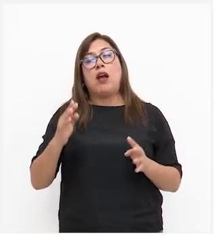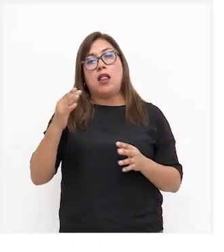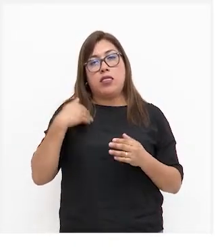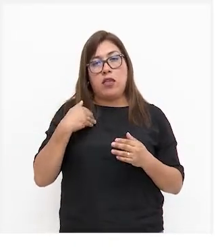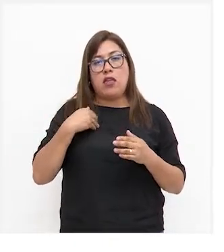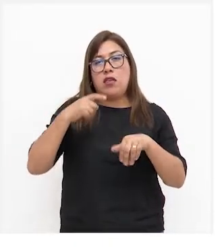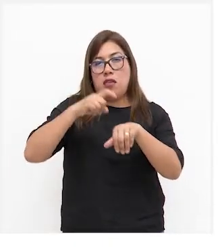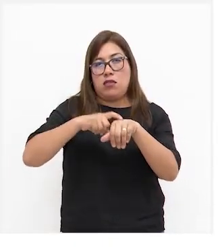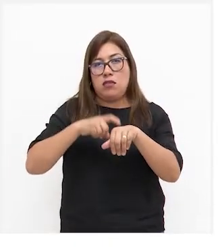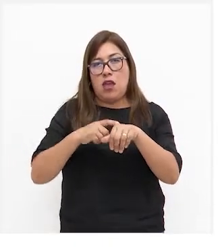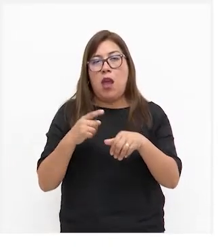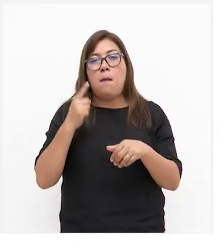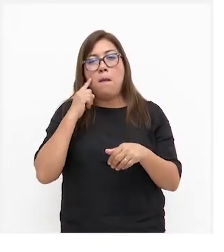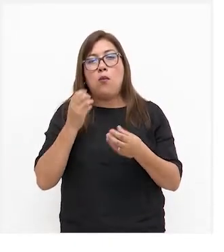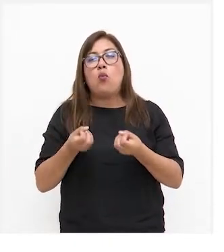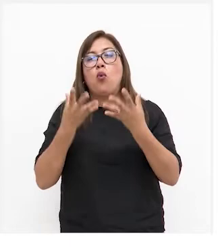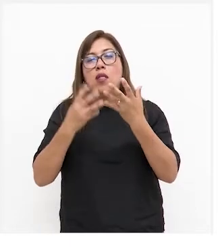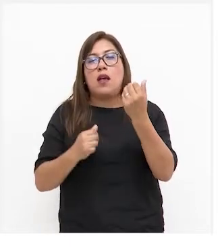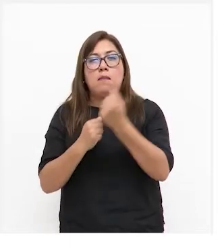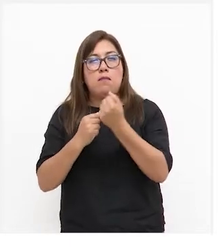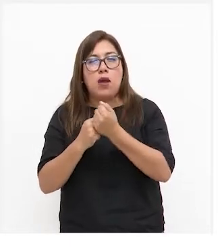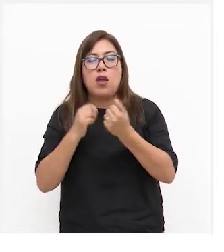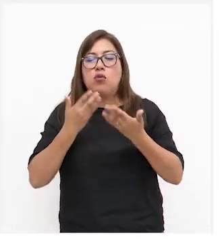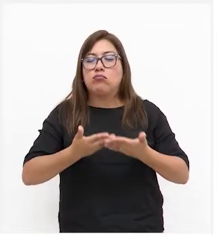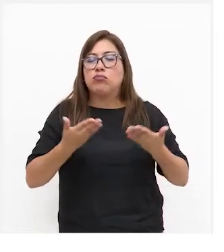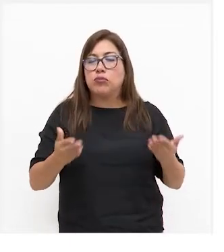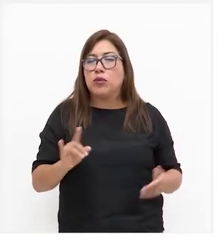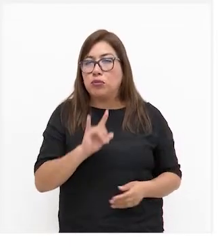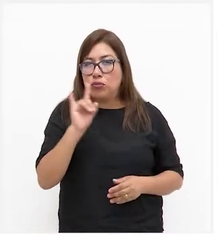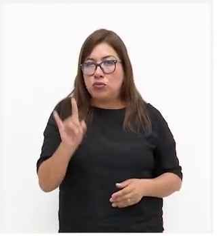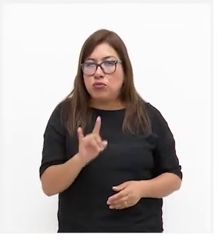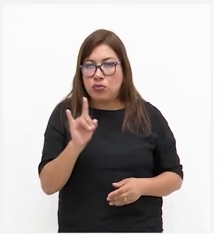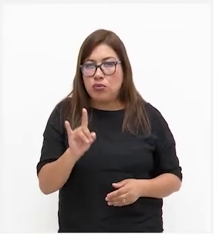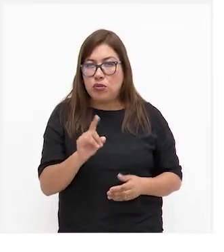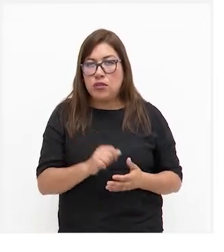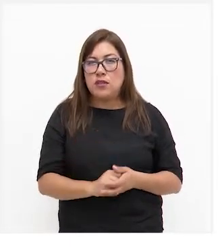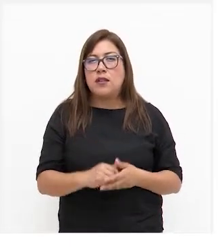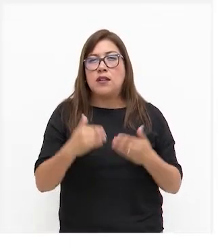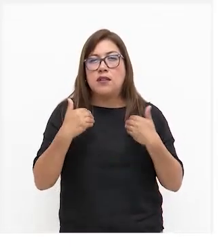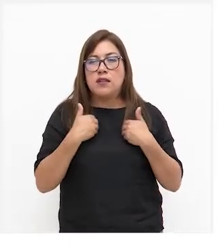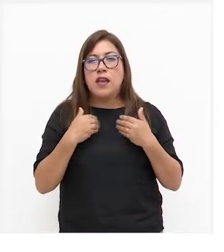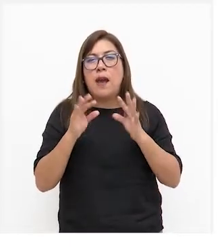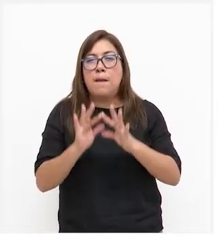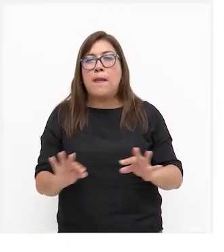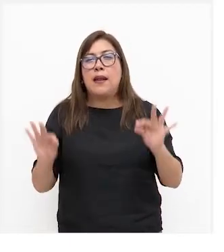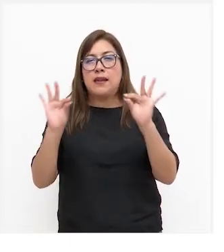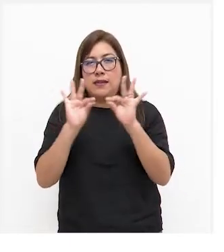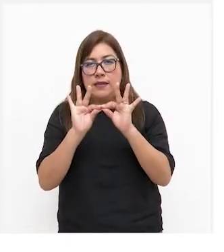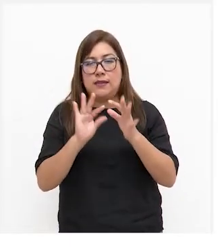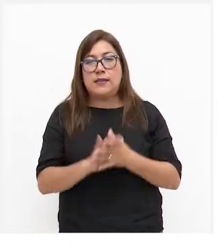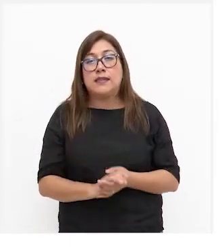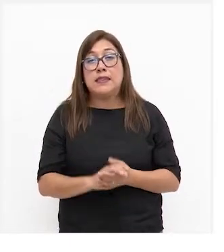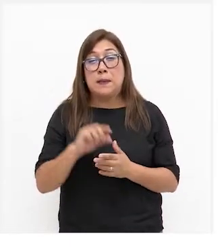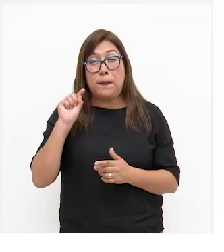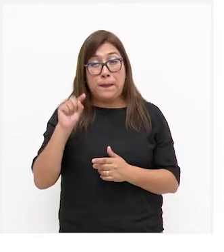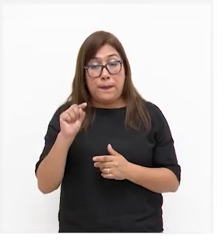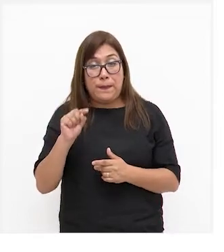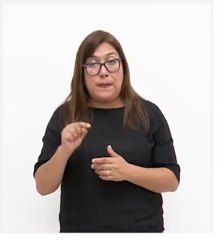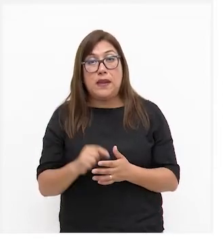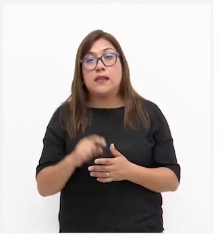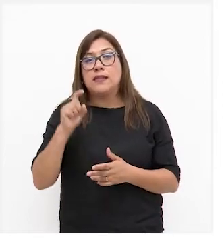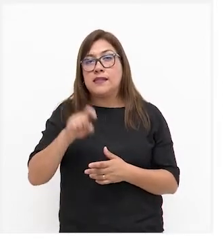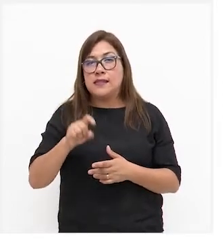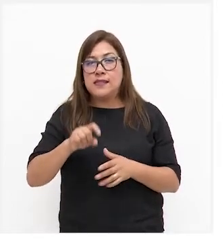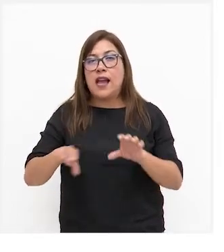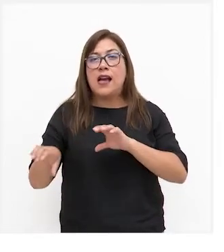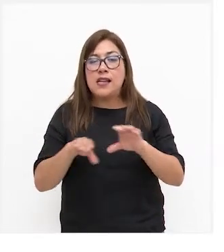la revisión del apoyo y los instrumentos que utilizará para hacer dicha valoración. Para ello, se